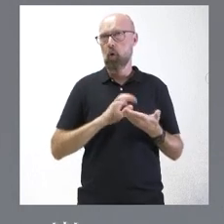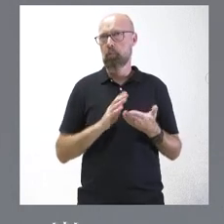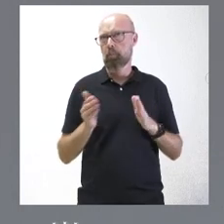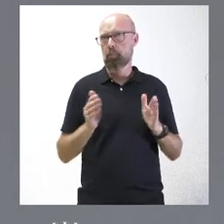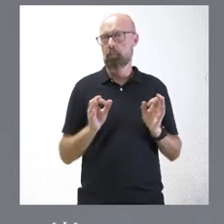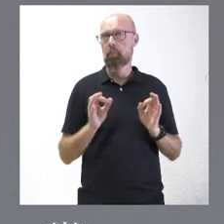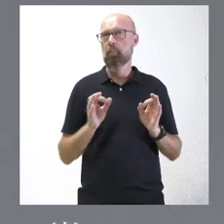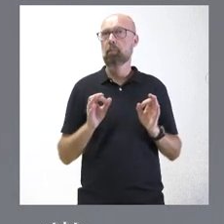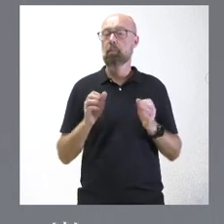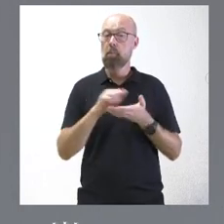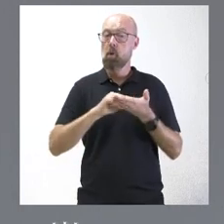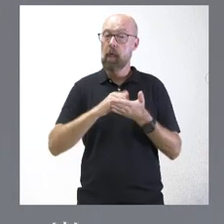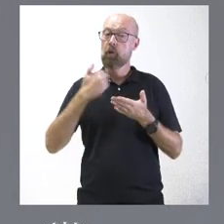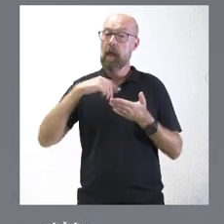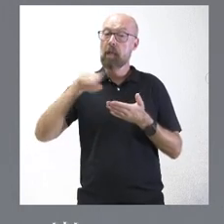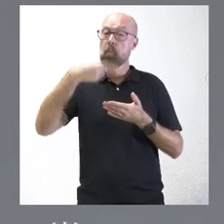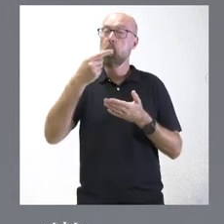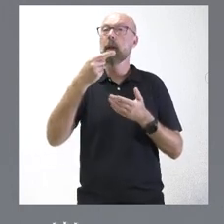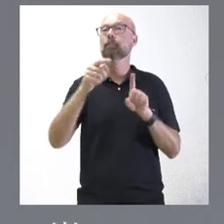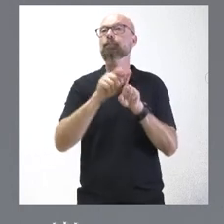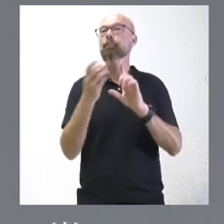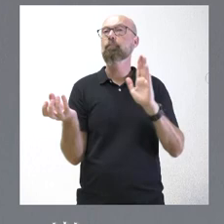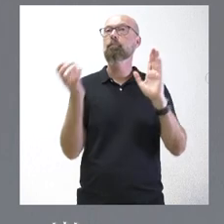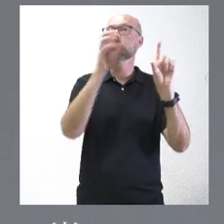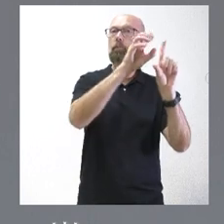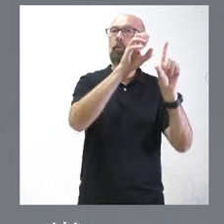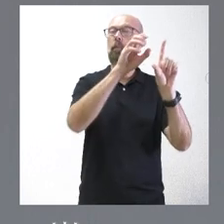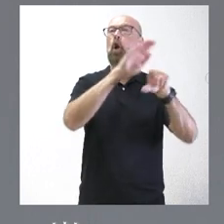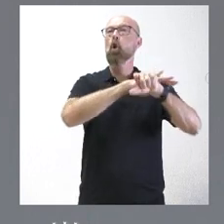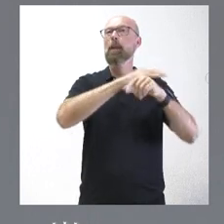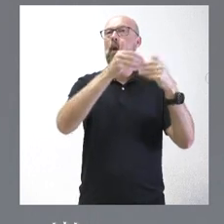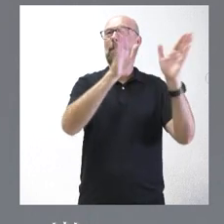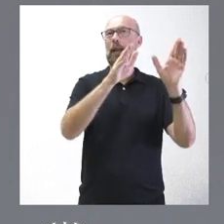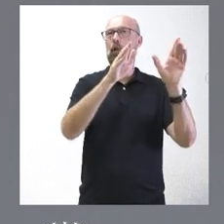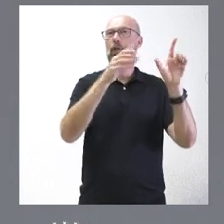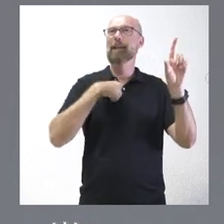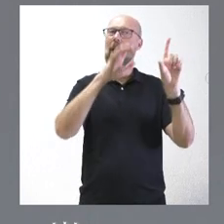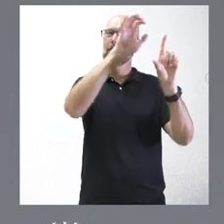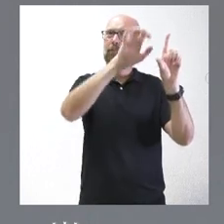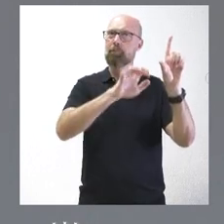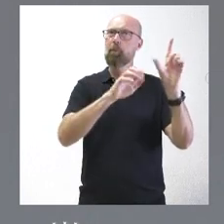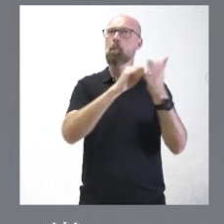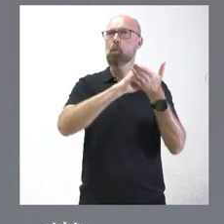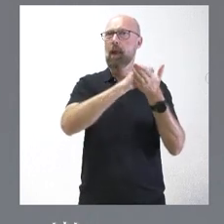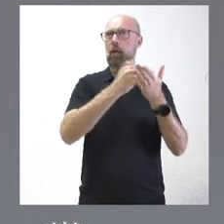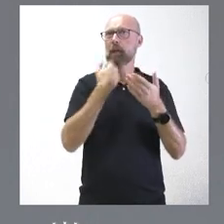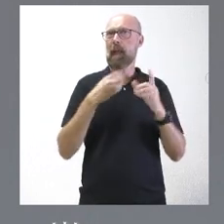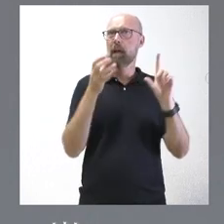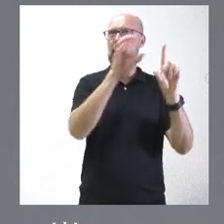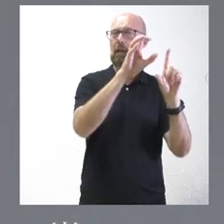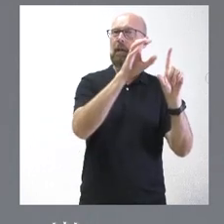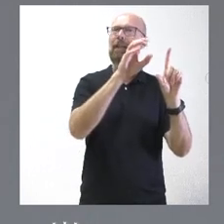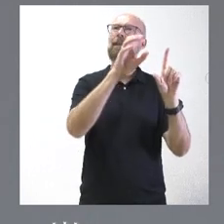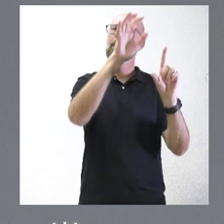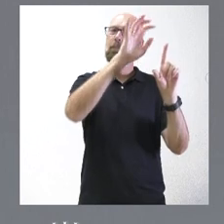colgará en gobierno abierto pero claro cuando se cuelgan gobierno abierto ya se parte de un texto ya se trata de modificar